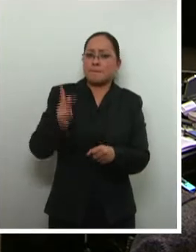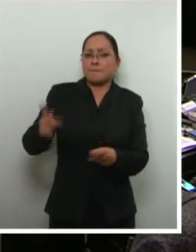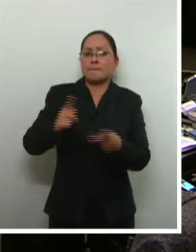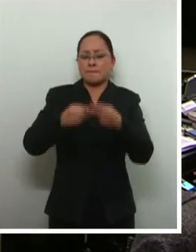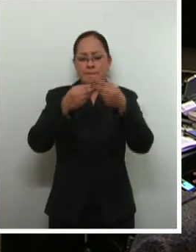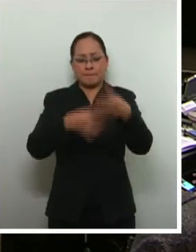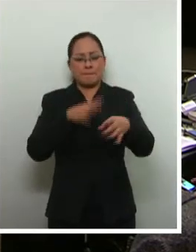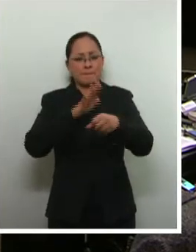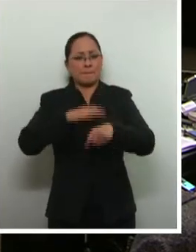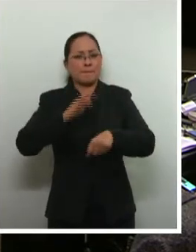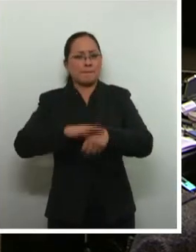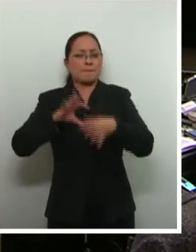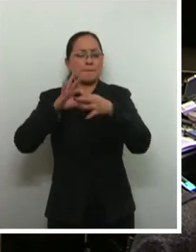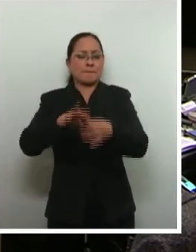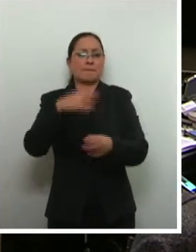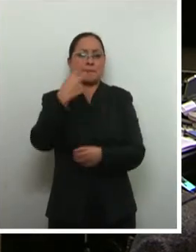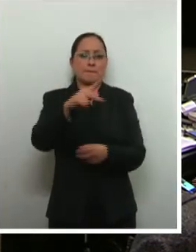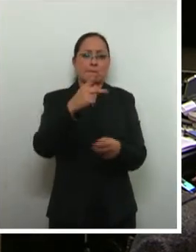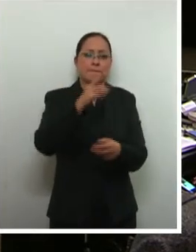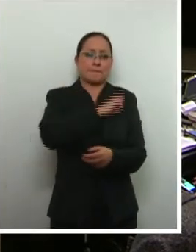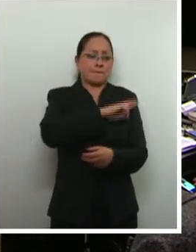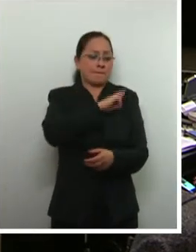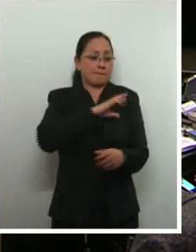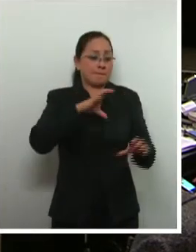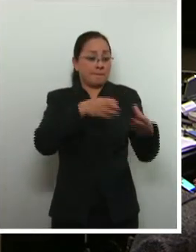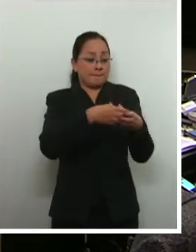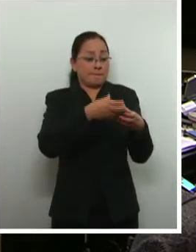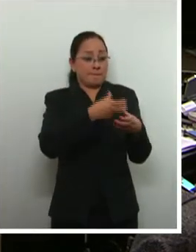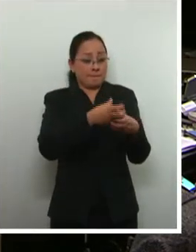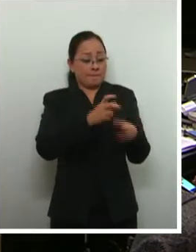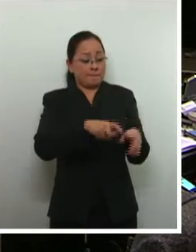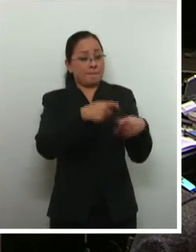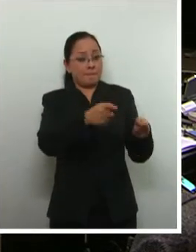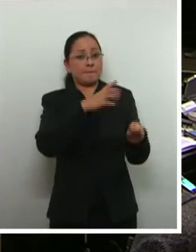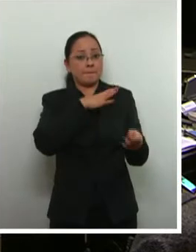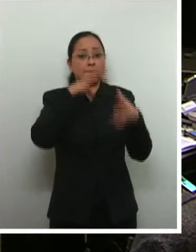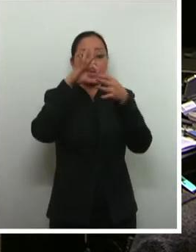bienes culturales en uso y ocupación de particulares, se estará a